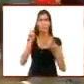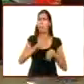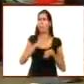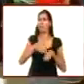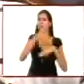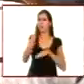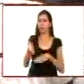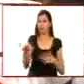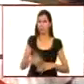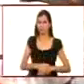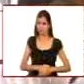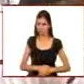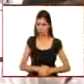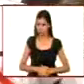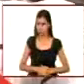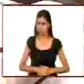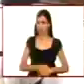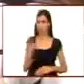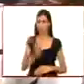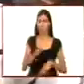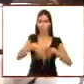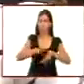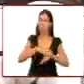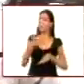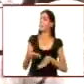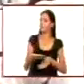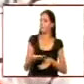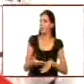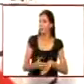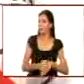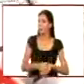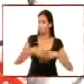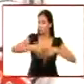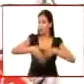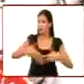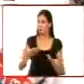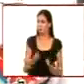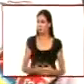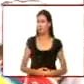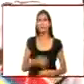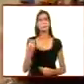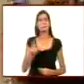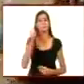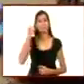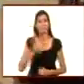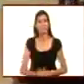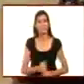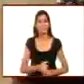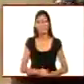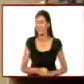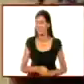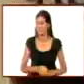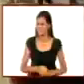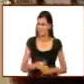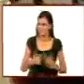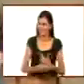estaban ahí. Estamos marchando el día de hoy por el... ¡Ay, su madre! Por la libertad y